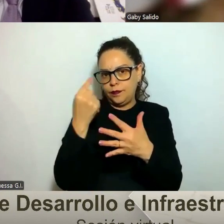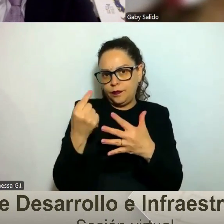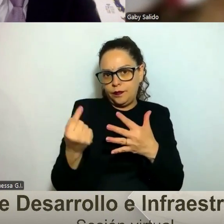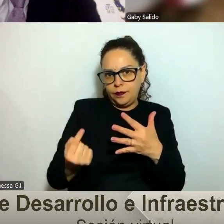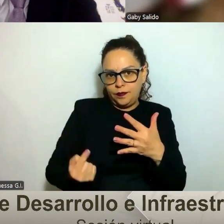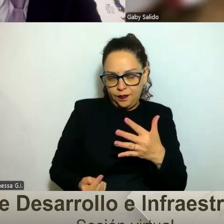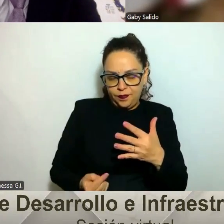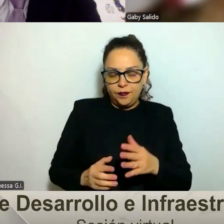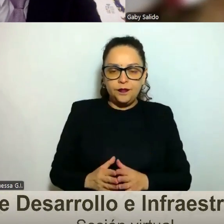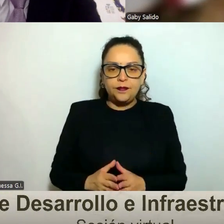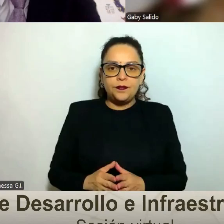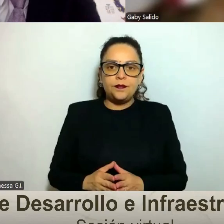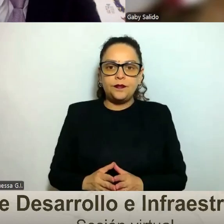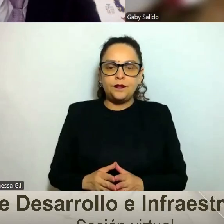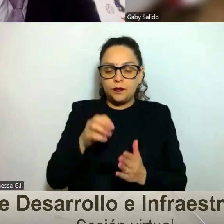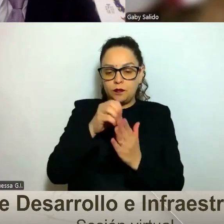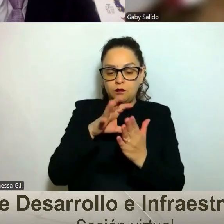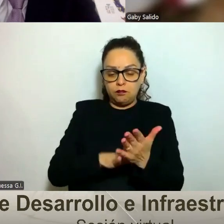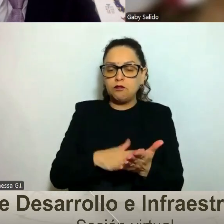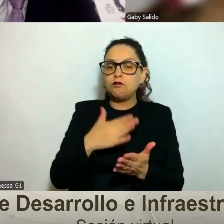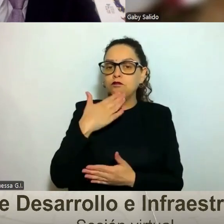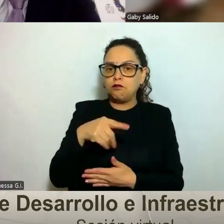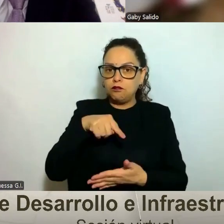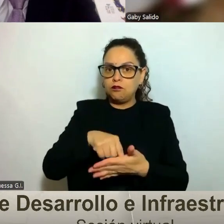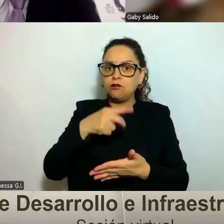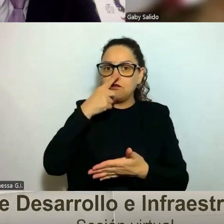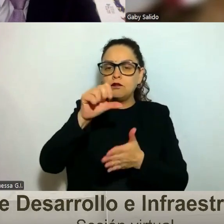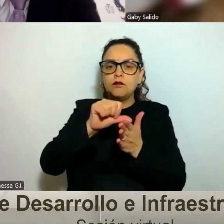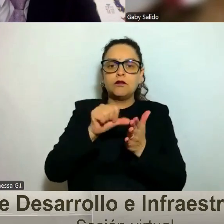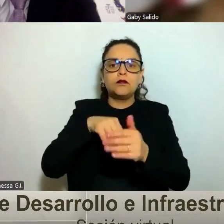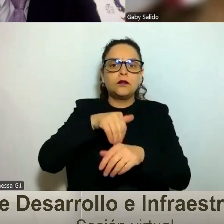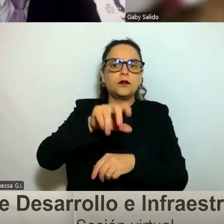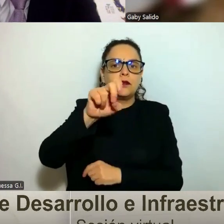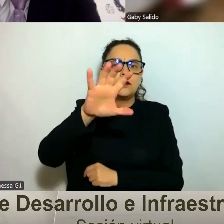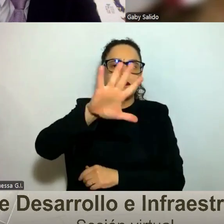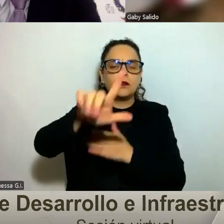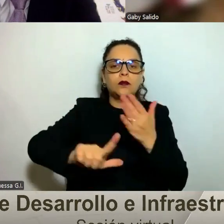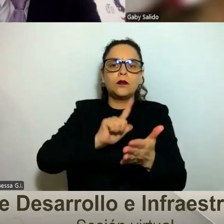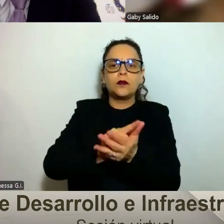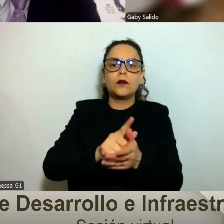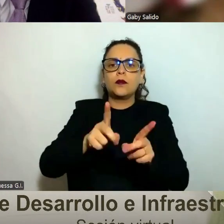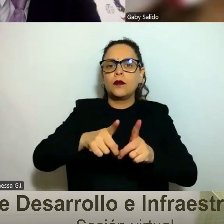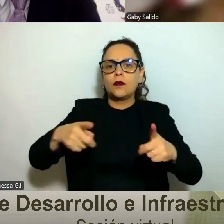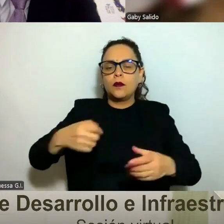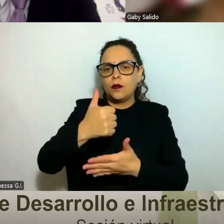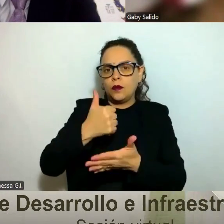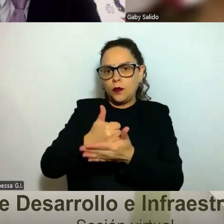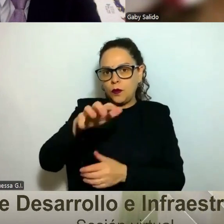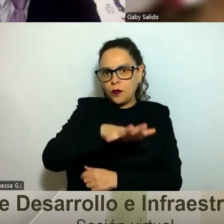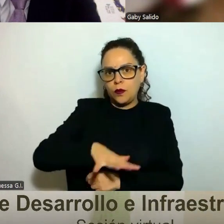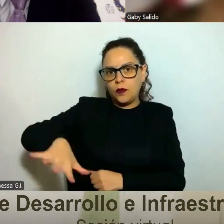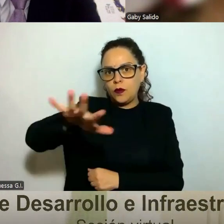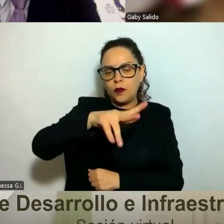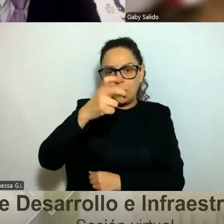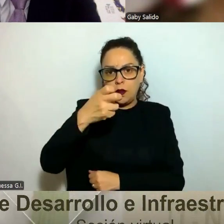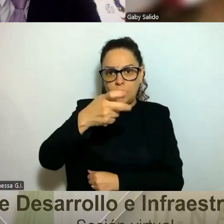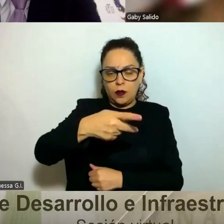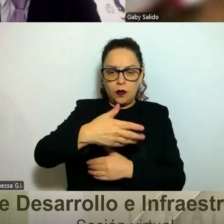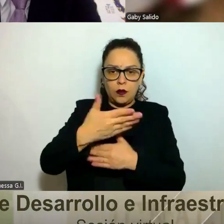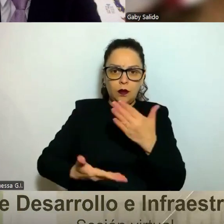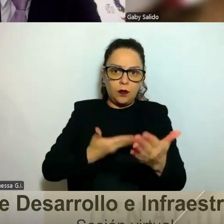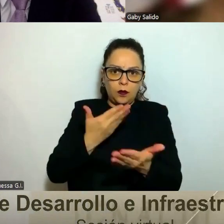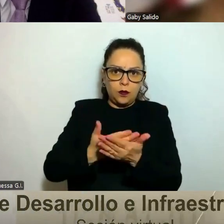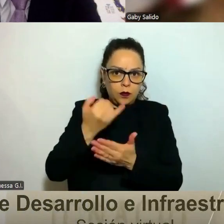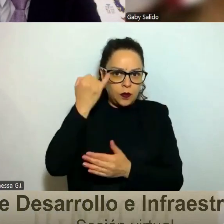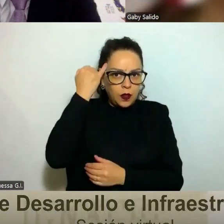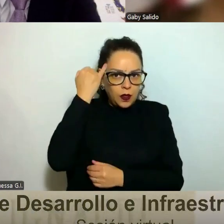a los requisitos establecidos por el artículo 35 de la Ley de Desarrollo Urbano, precisión que quedó desarrollada en el cuerpo del proyecto del dictamen puesto a